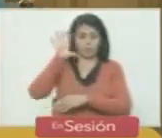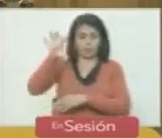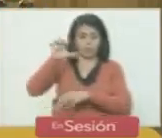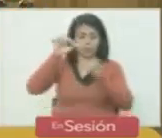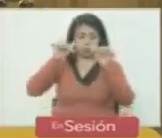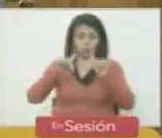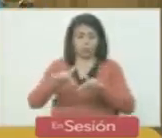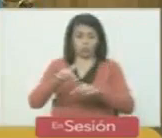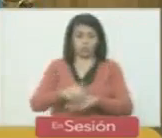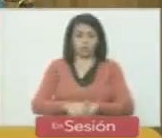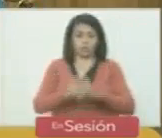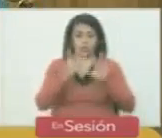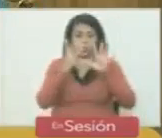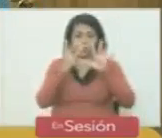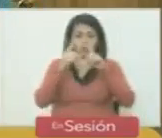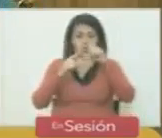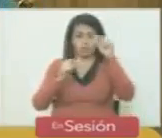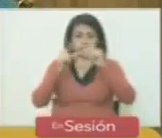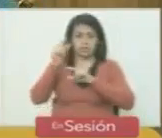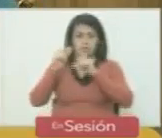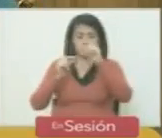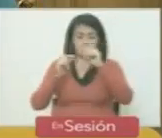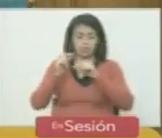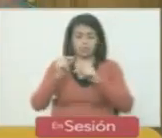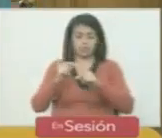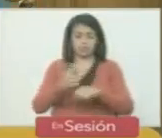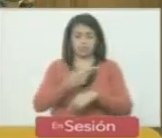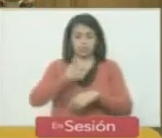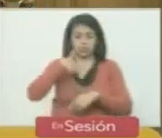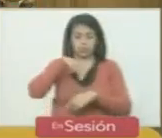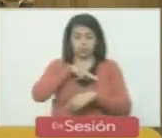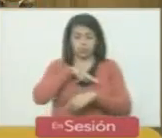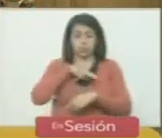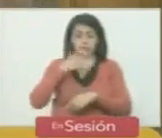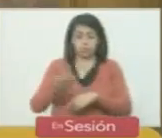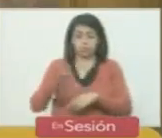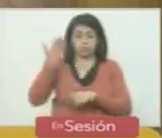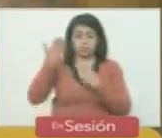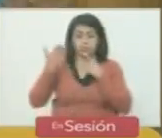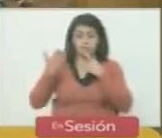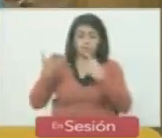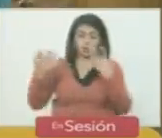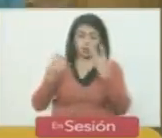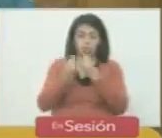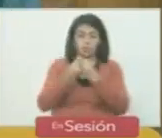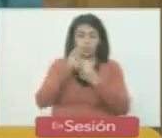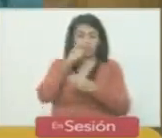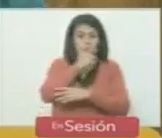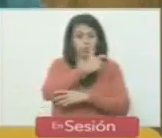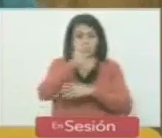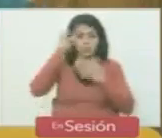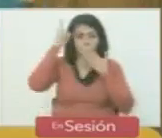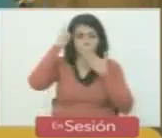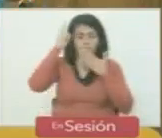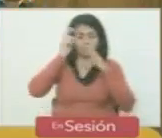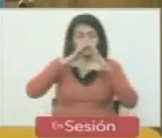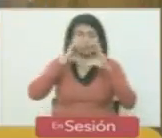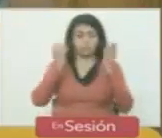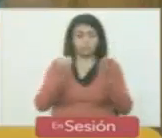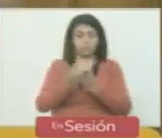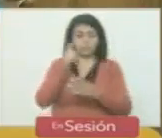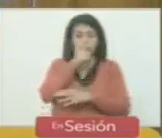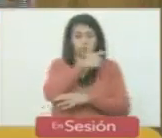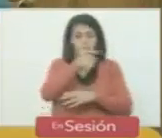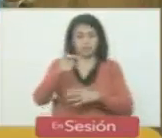hoy de 8 estrellas, nosotros enarbolamos hoy, conjuntamente con los pueblos indígenas del mundo, los